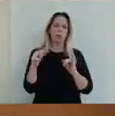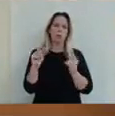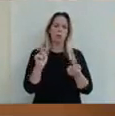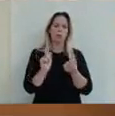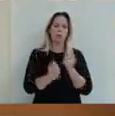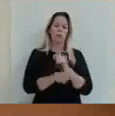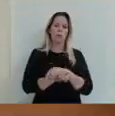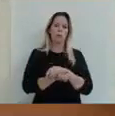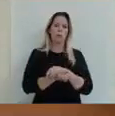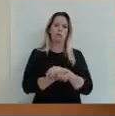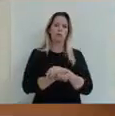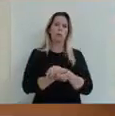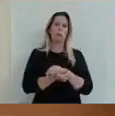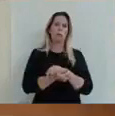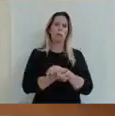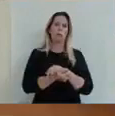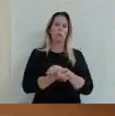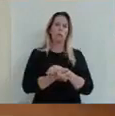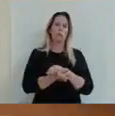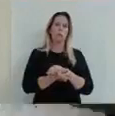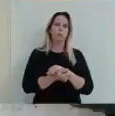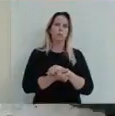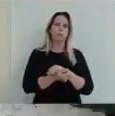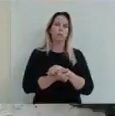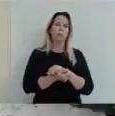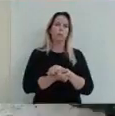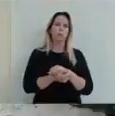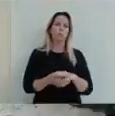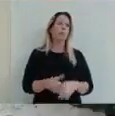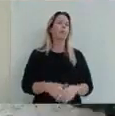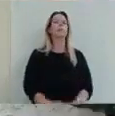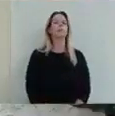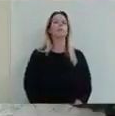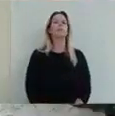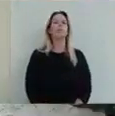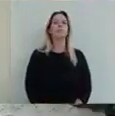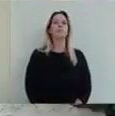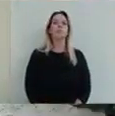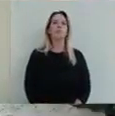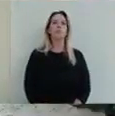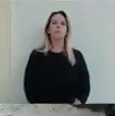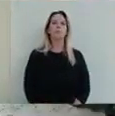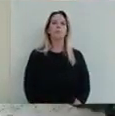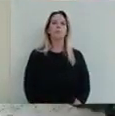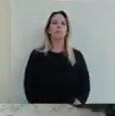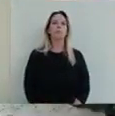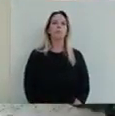modificarlo después se dé lectura. Ponga a consideración la moción de la concejal Miño, aprobado por unanimidad.